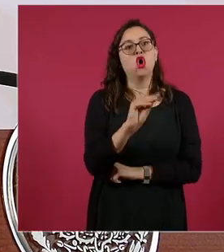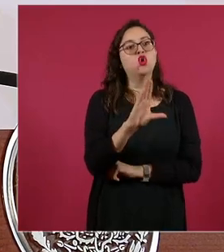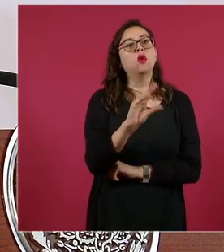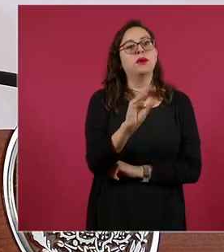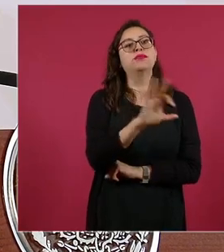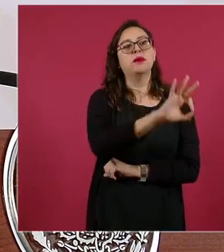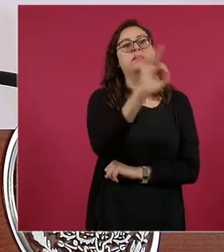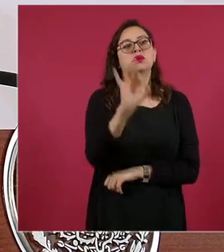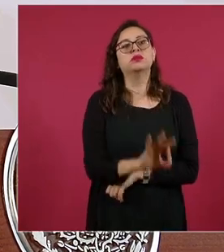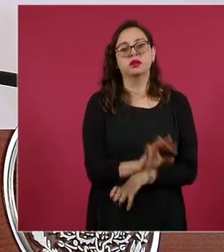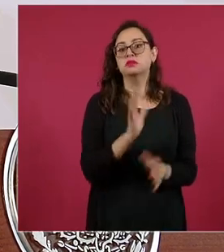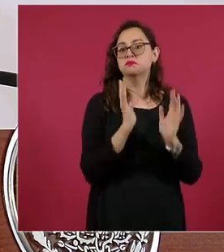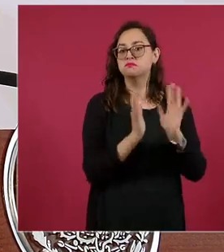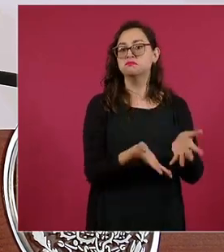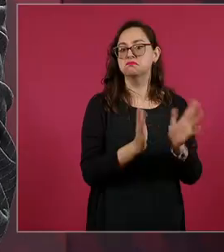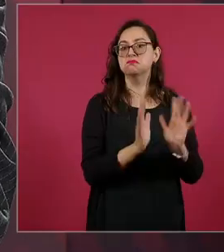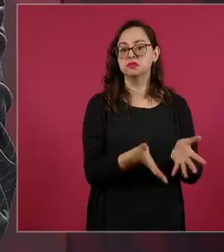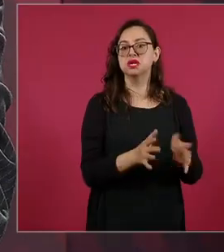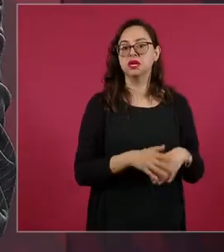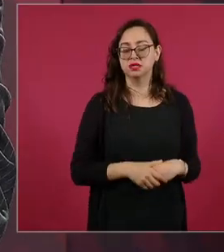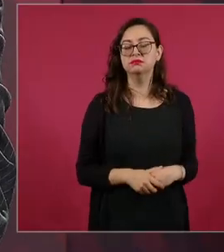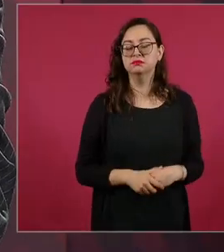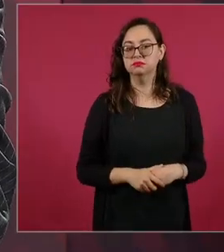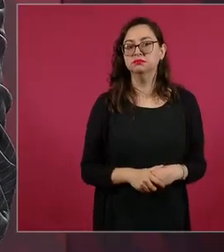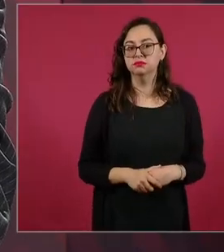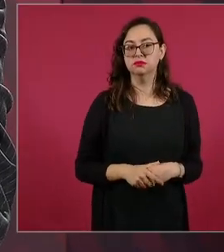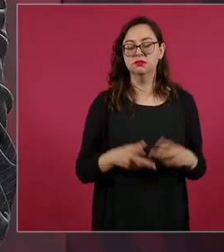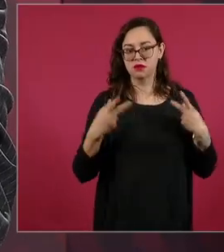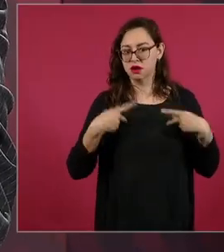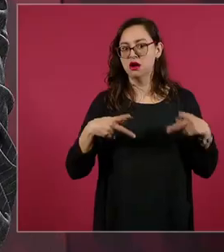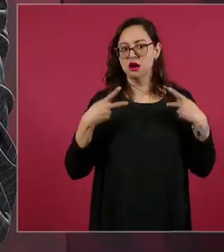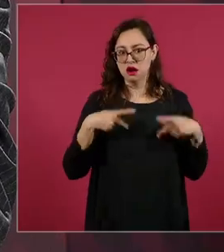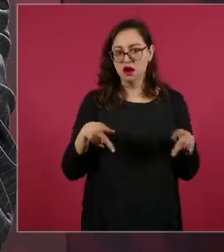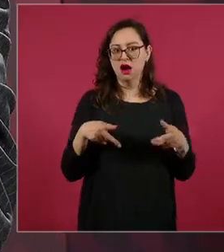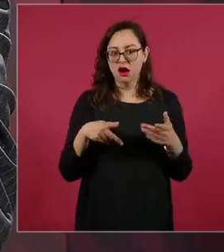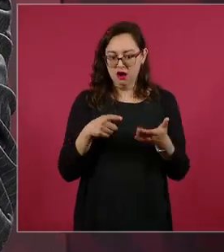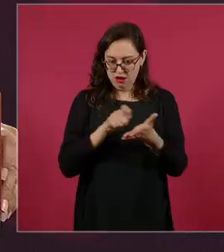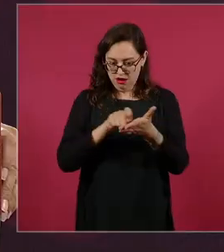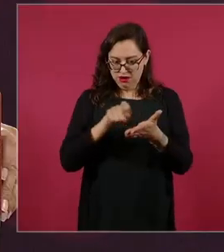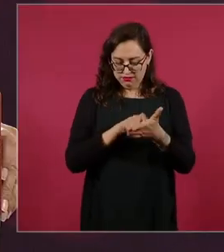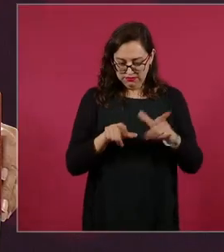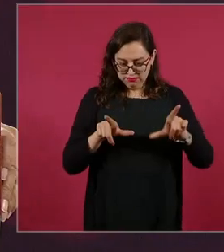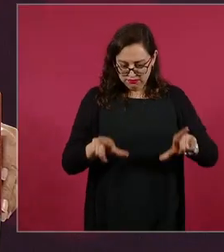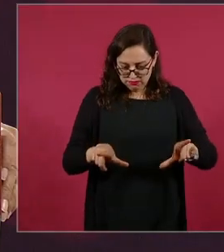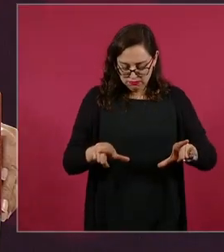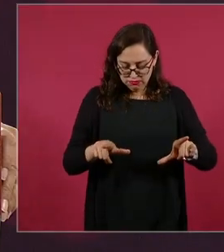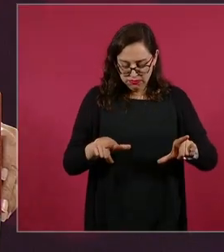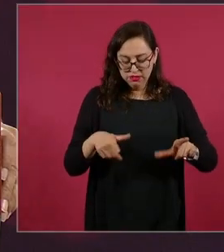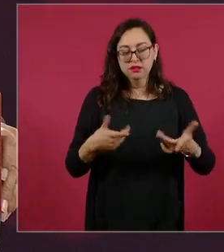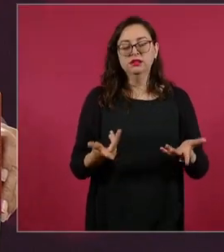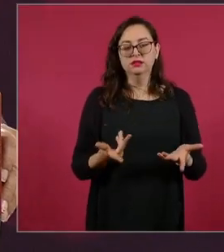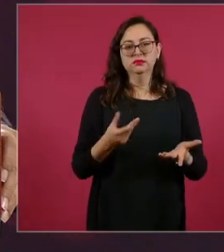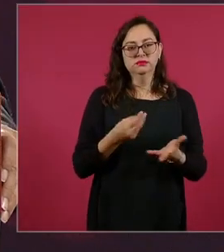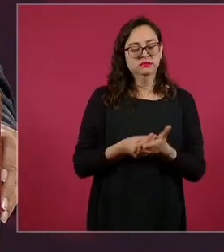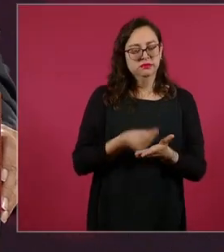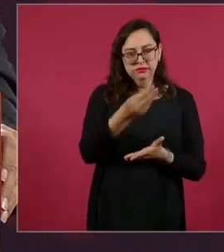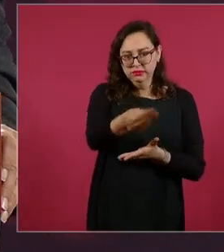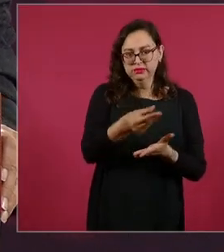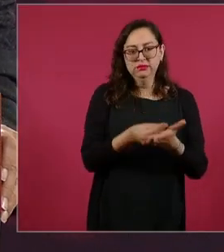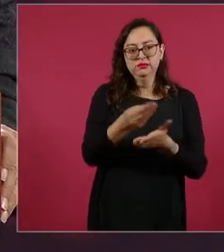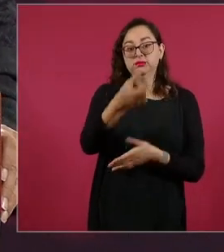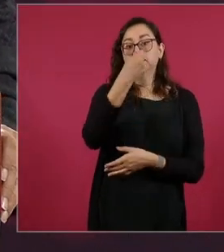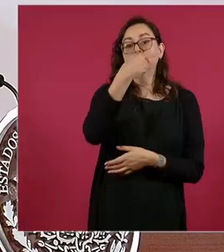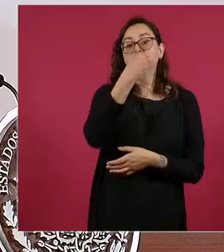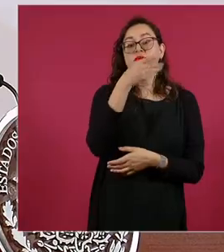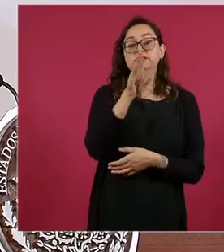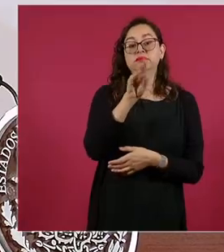de recetas surtidas en el Issste y se va